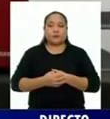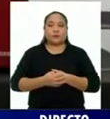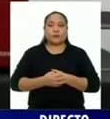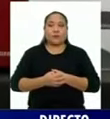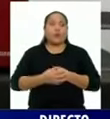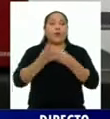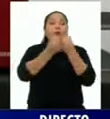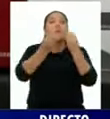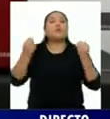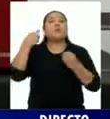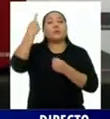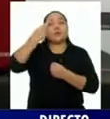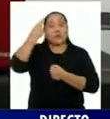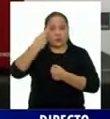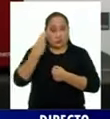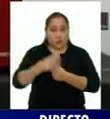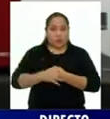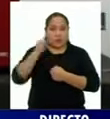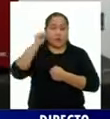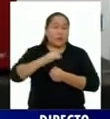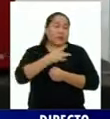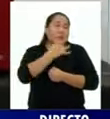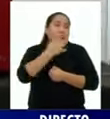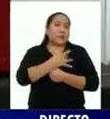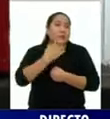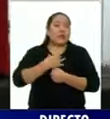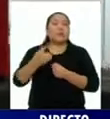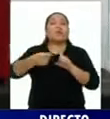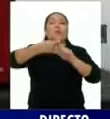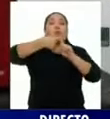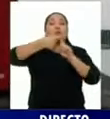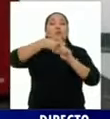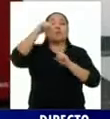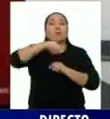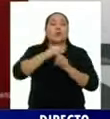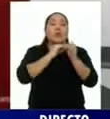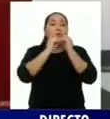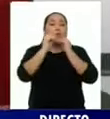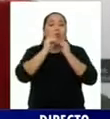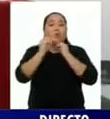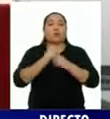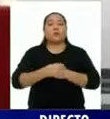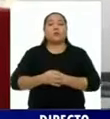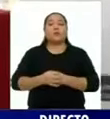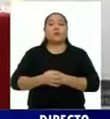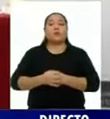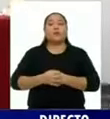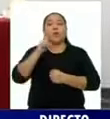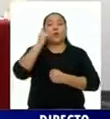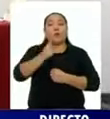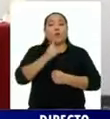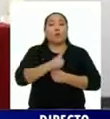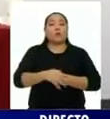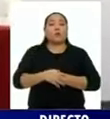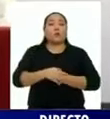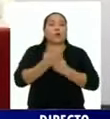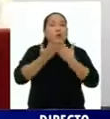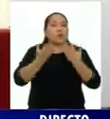Hay muchas razones para sentirse optimista respecto a la recuperación. Un elemento que